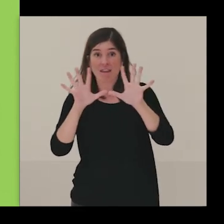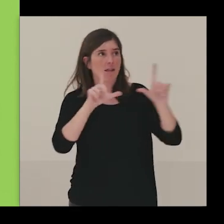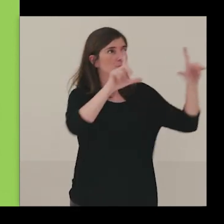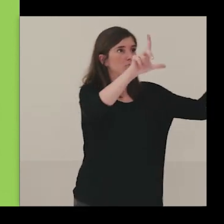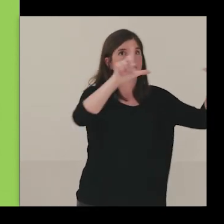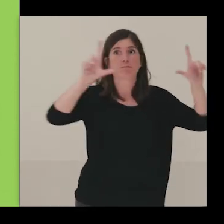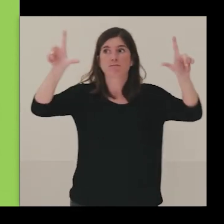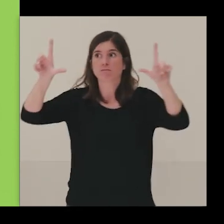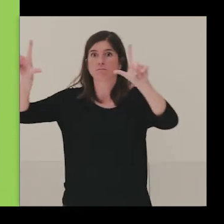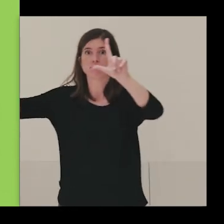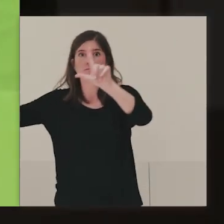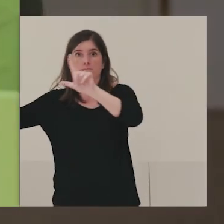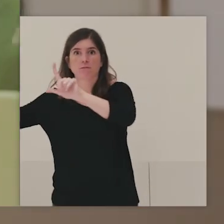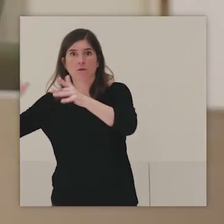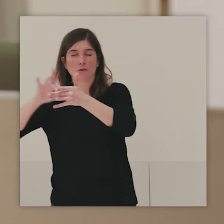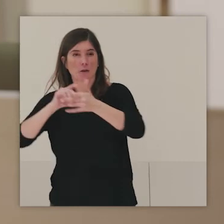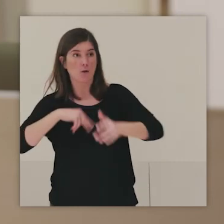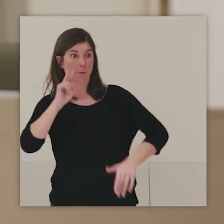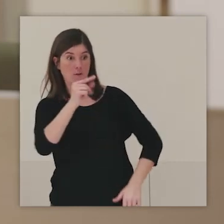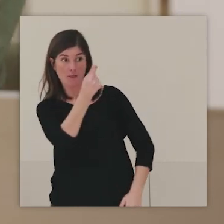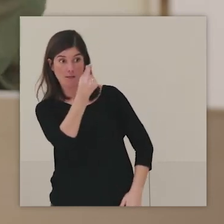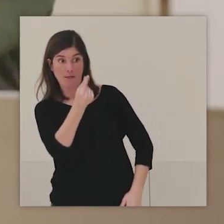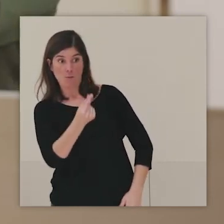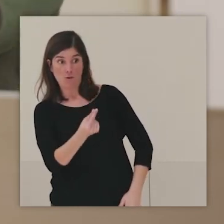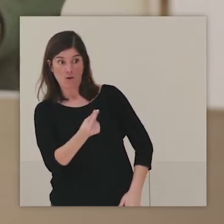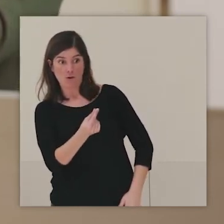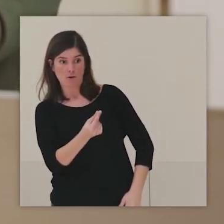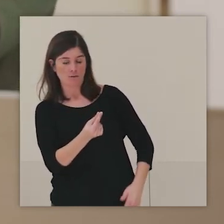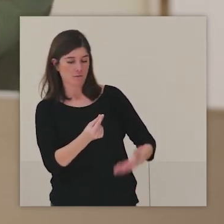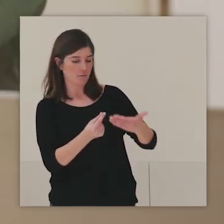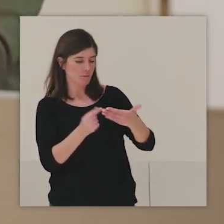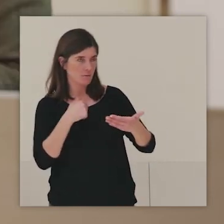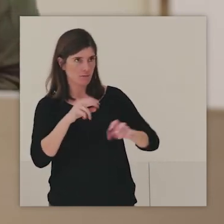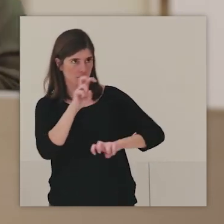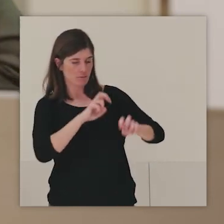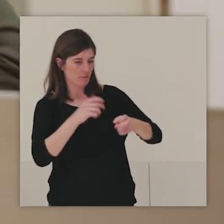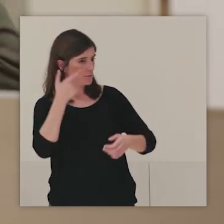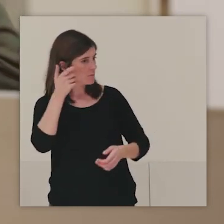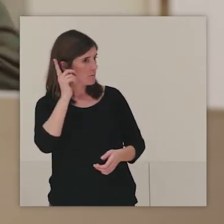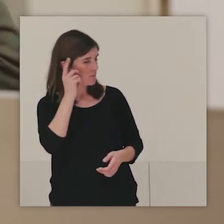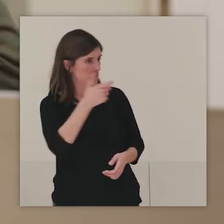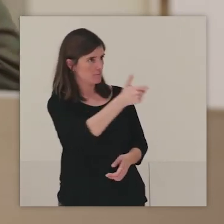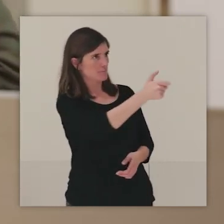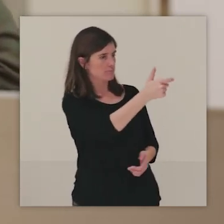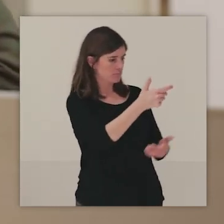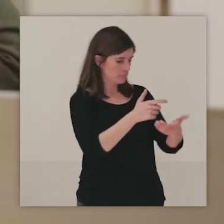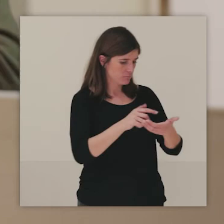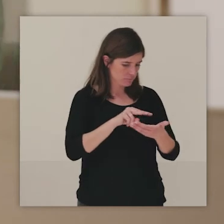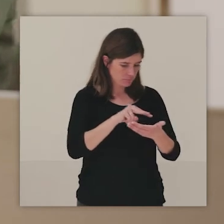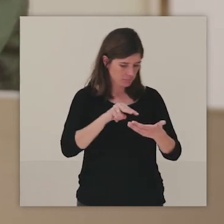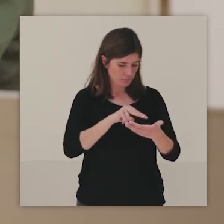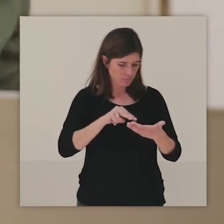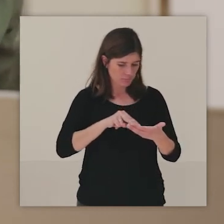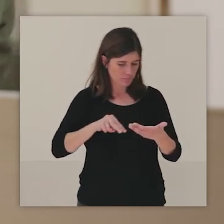en cada una de las paredes. ¿Qué significaba? Yo veía eso y me iba al móvil y localizaba la que correspondía.